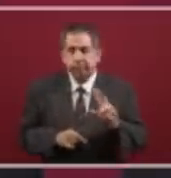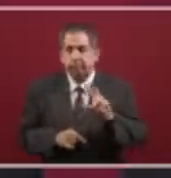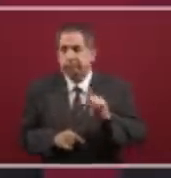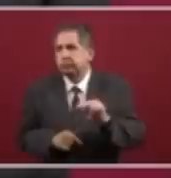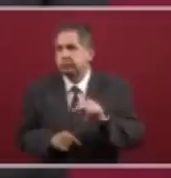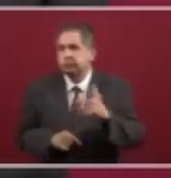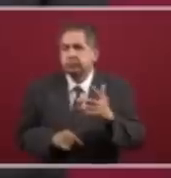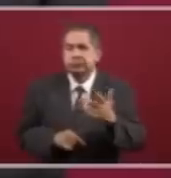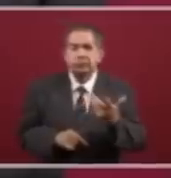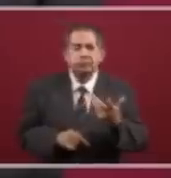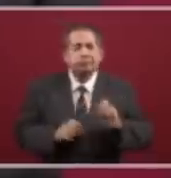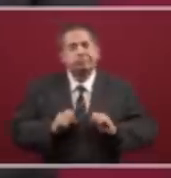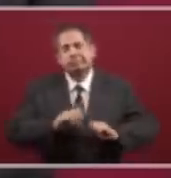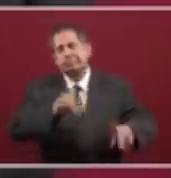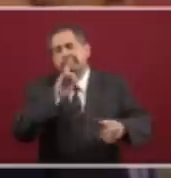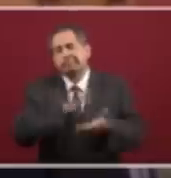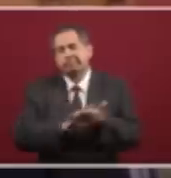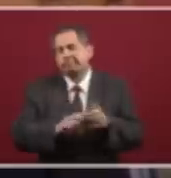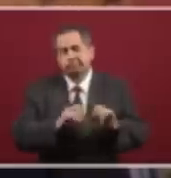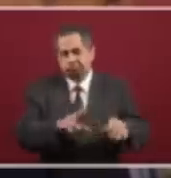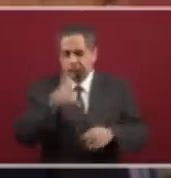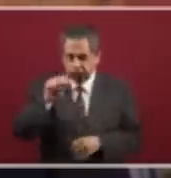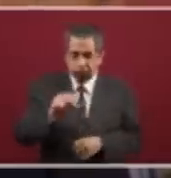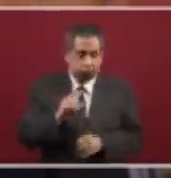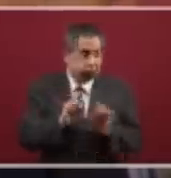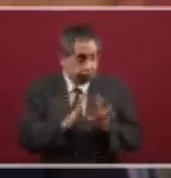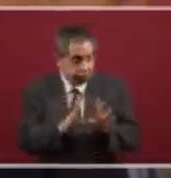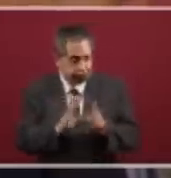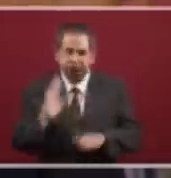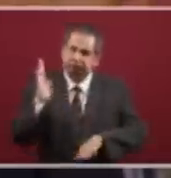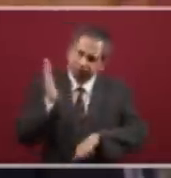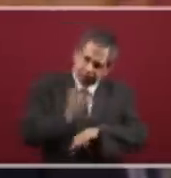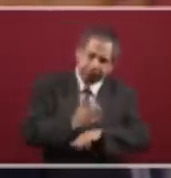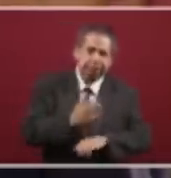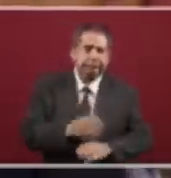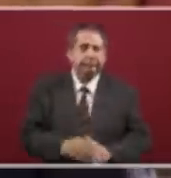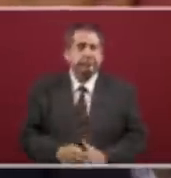impunidad se castigue a los responsables